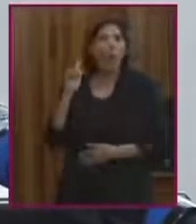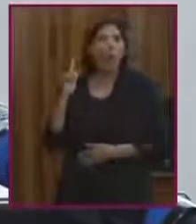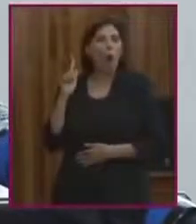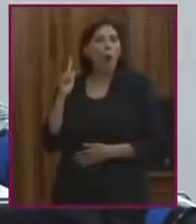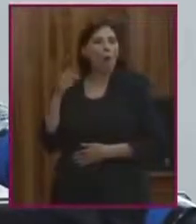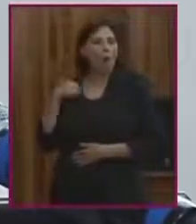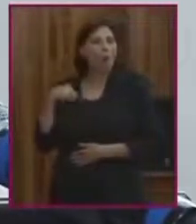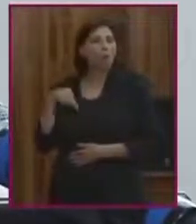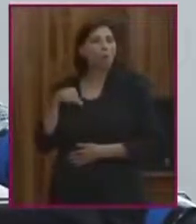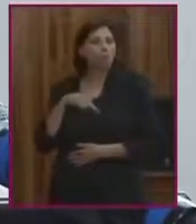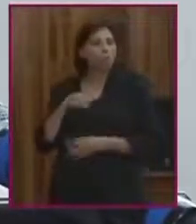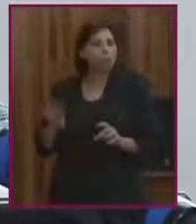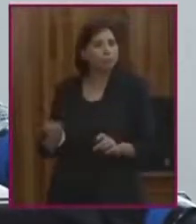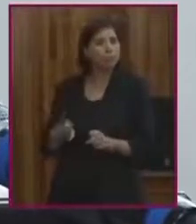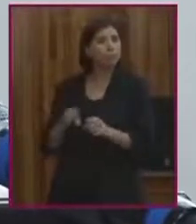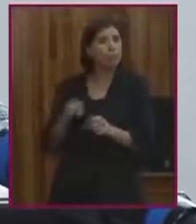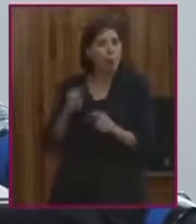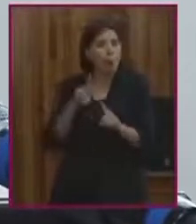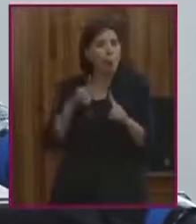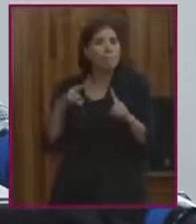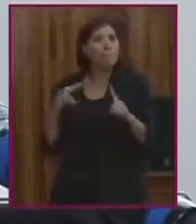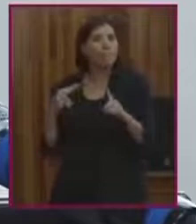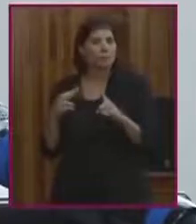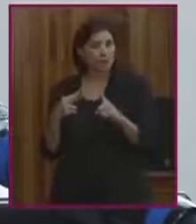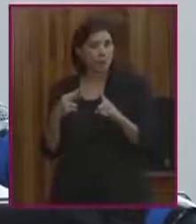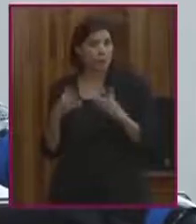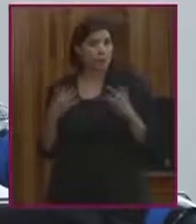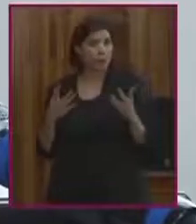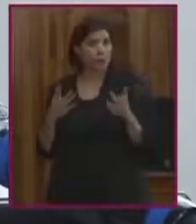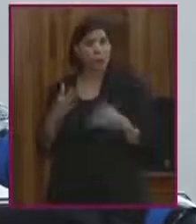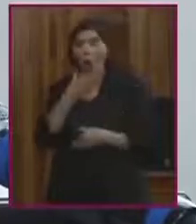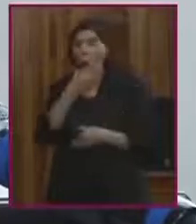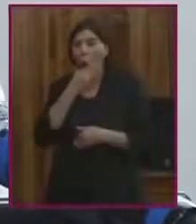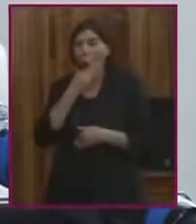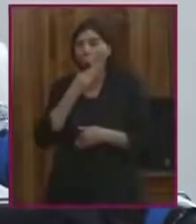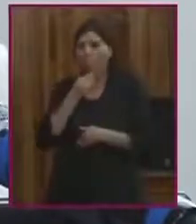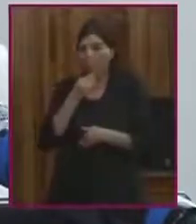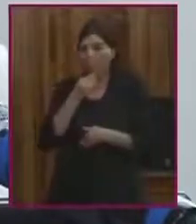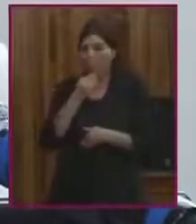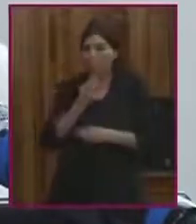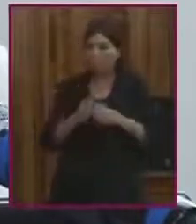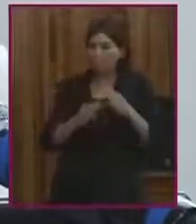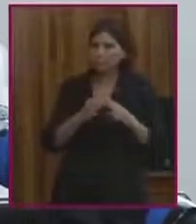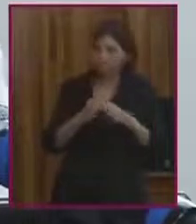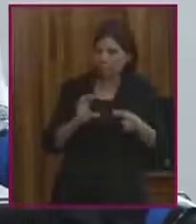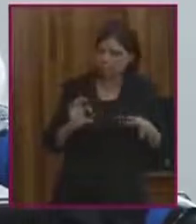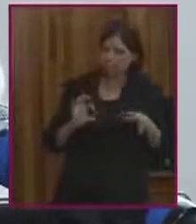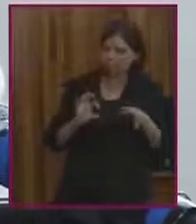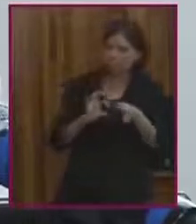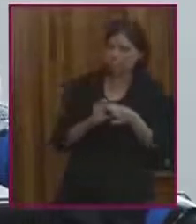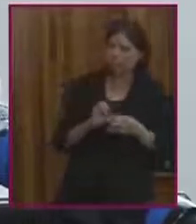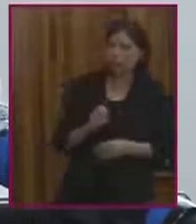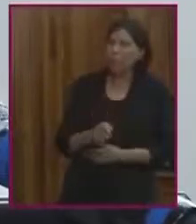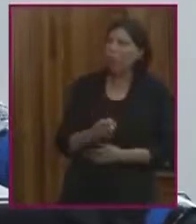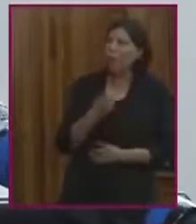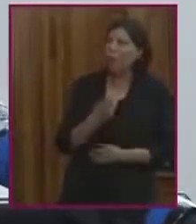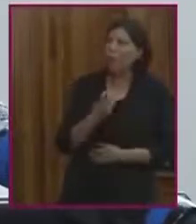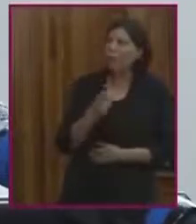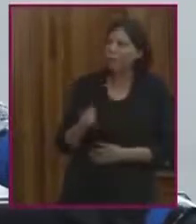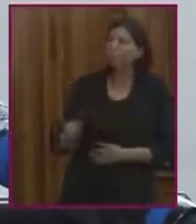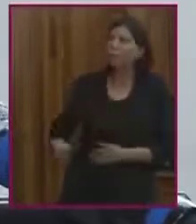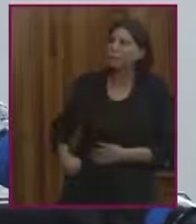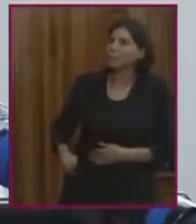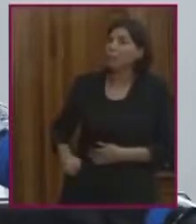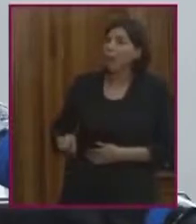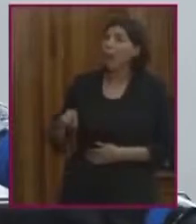mirada distinta de estas relaciones o de restablecer estas relaciones hombre-mundo en la escuela. Esto sería interesante. Valdría la pena también